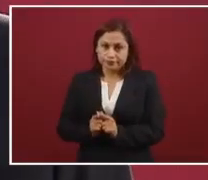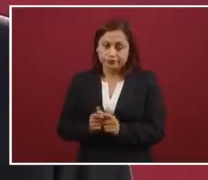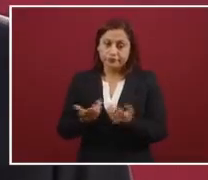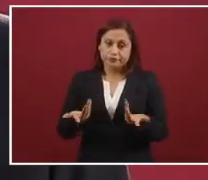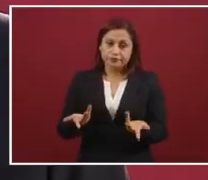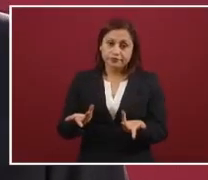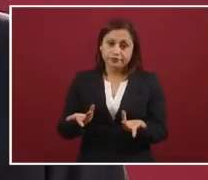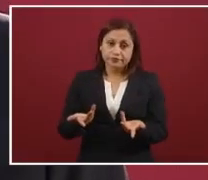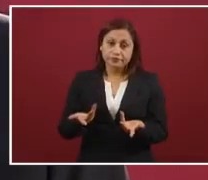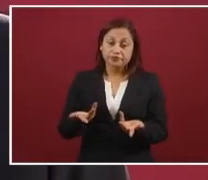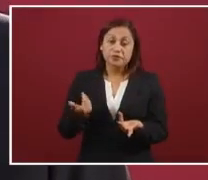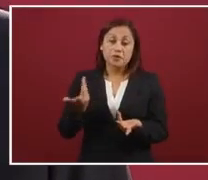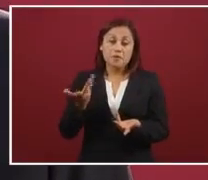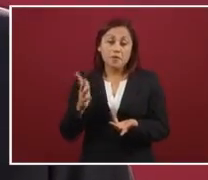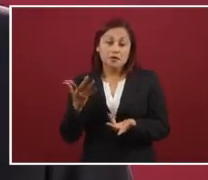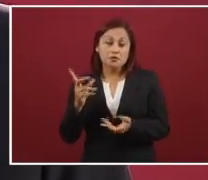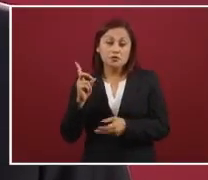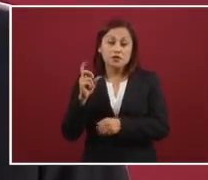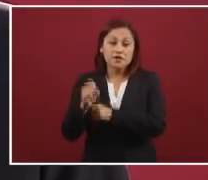Nosotros llevamos 1